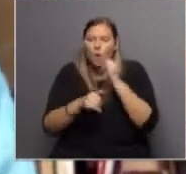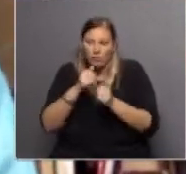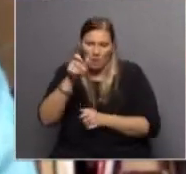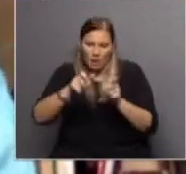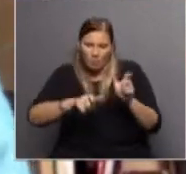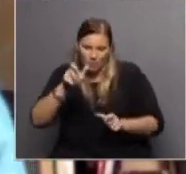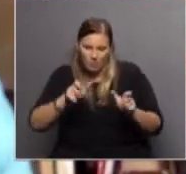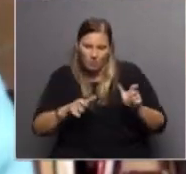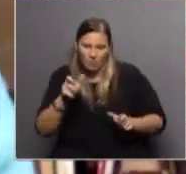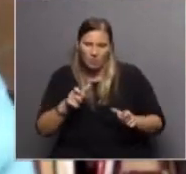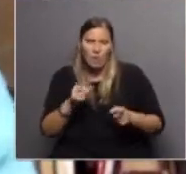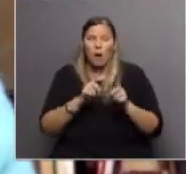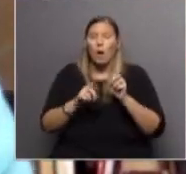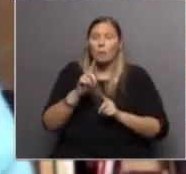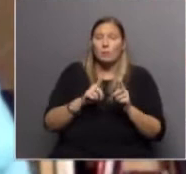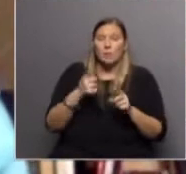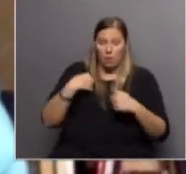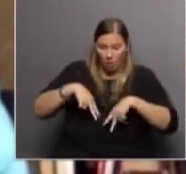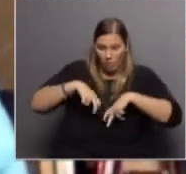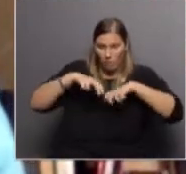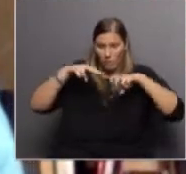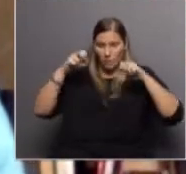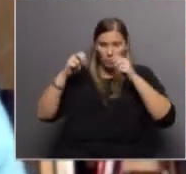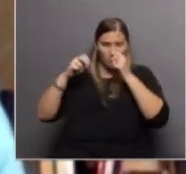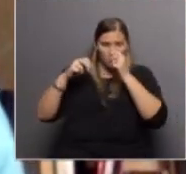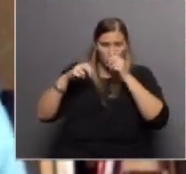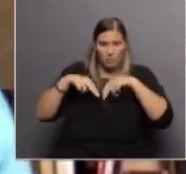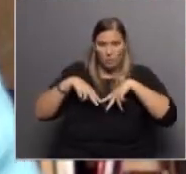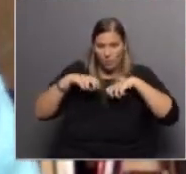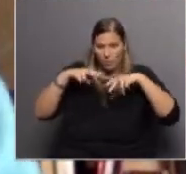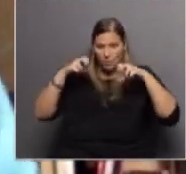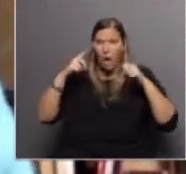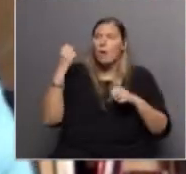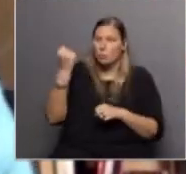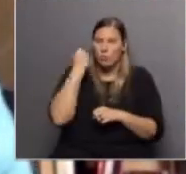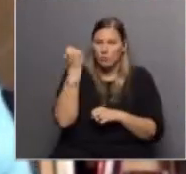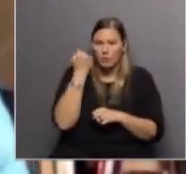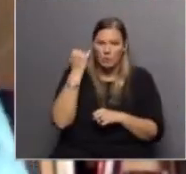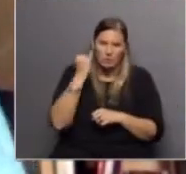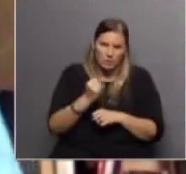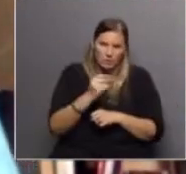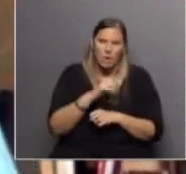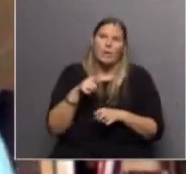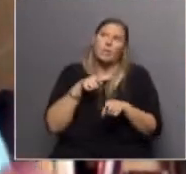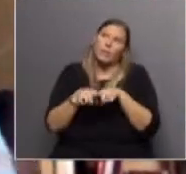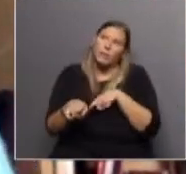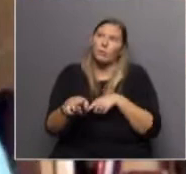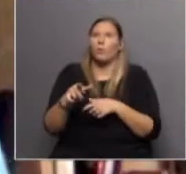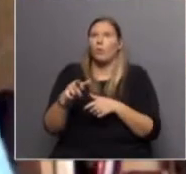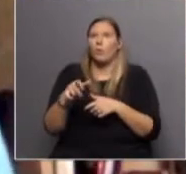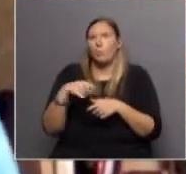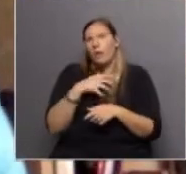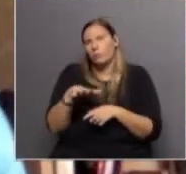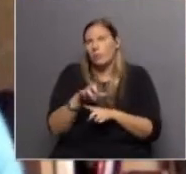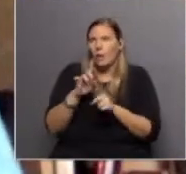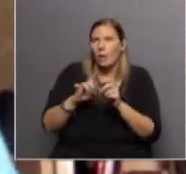gente. O sea, muchas veces lo que nosotros investigamos tiene importancia, capaz no tan directa a veces, capaz esas